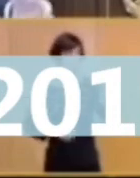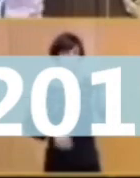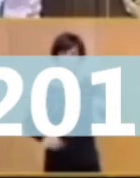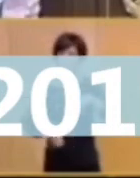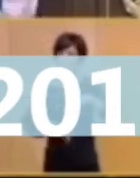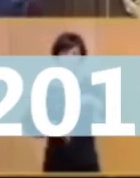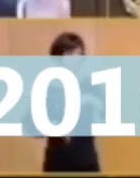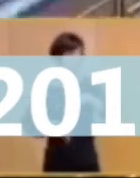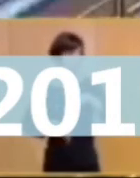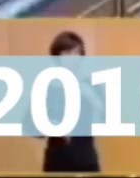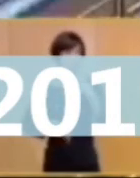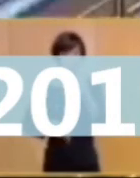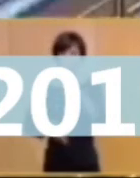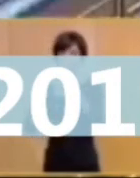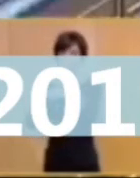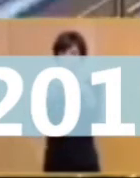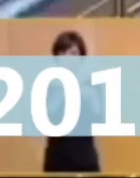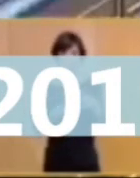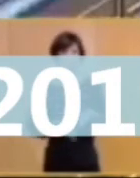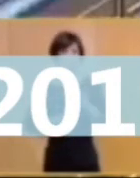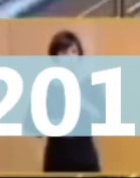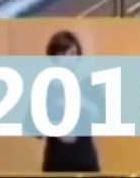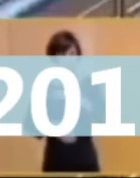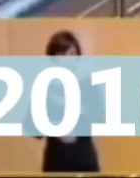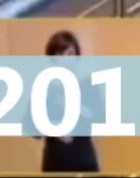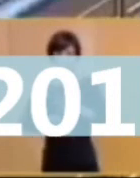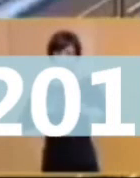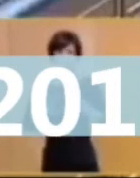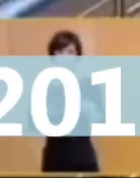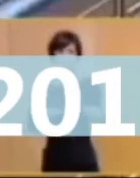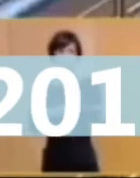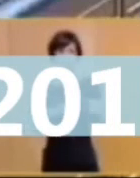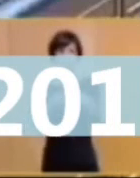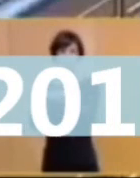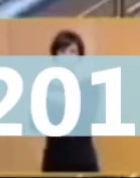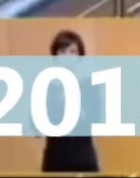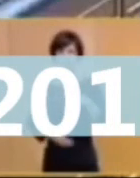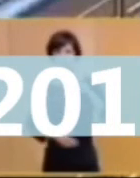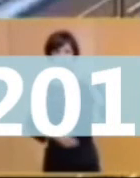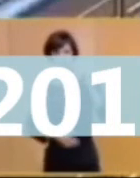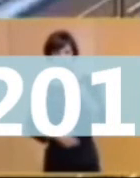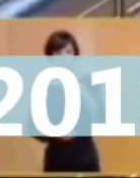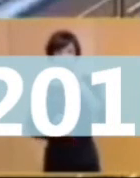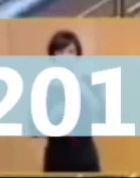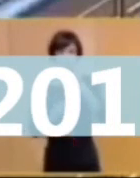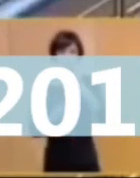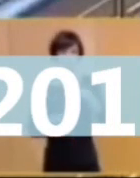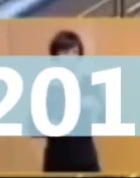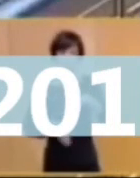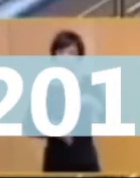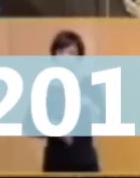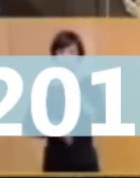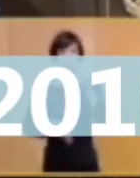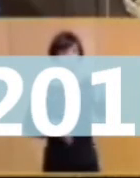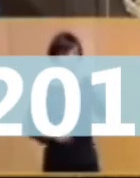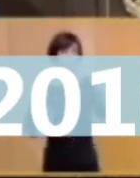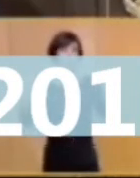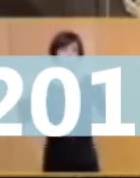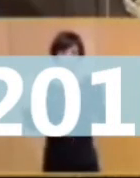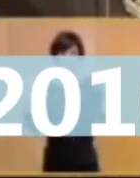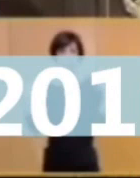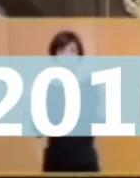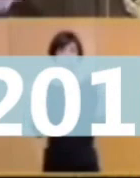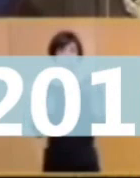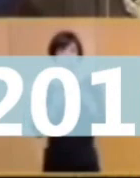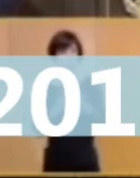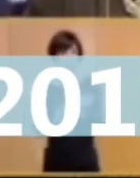que muchos grupos no solo el mío sino muchos grupos le llevamos diciendo durante muchos años usted es el responsable y por tanto